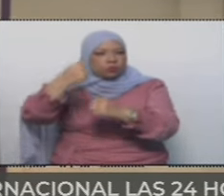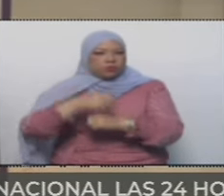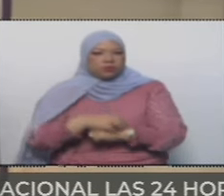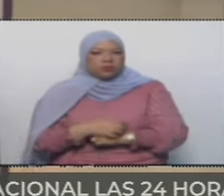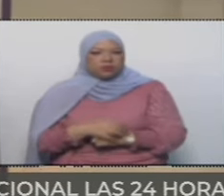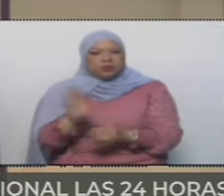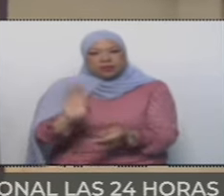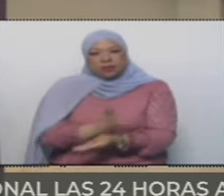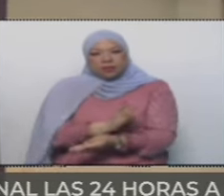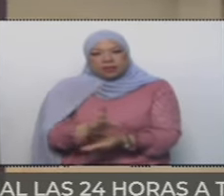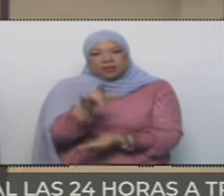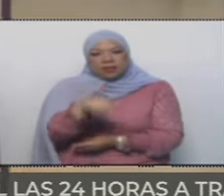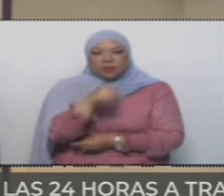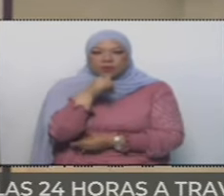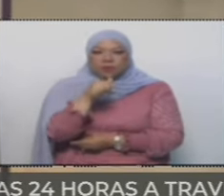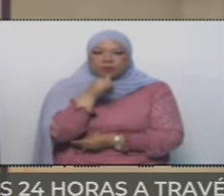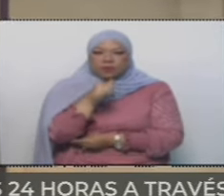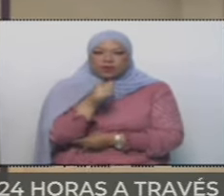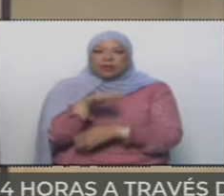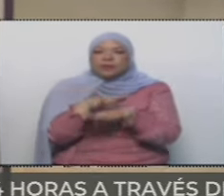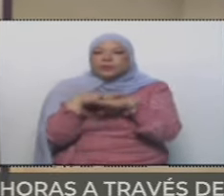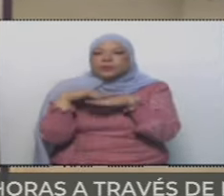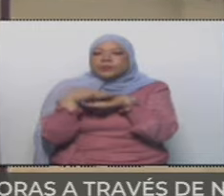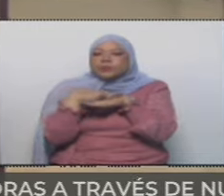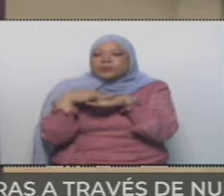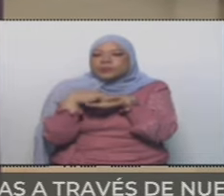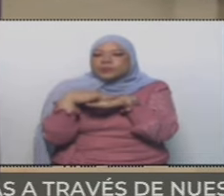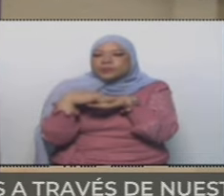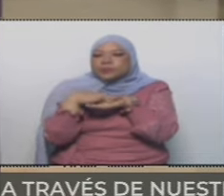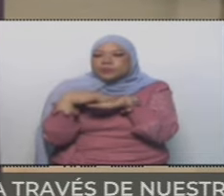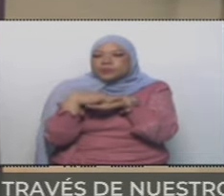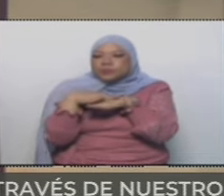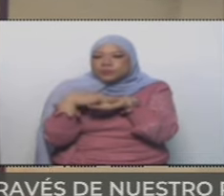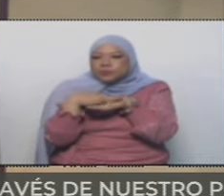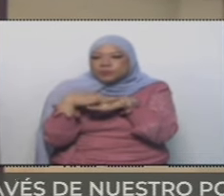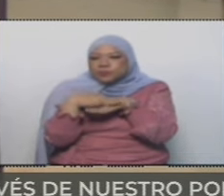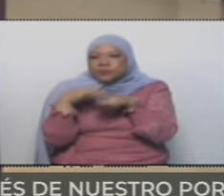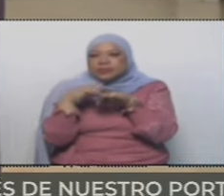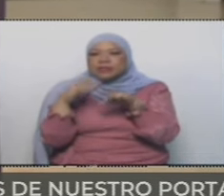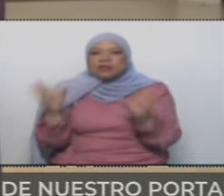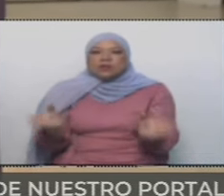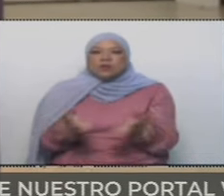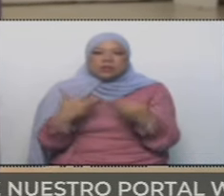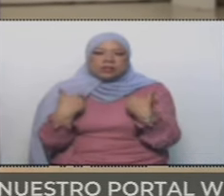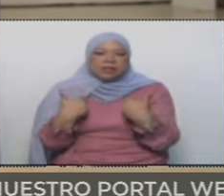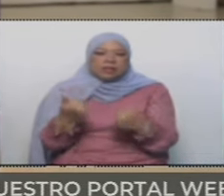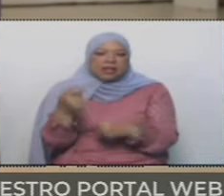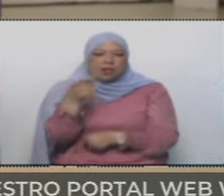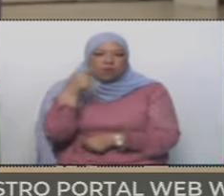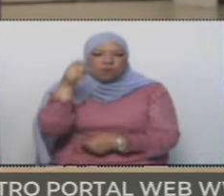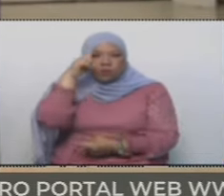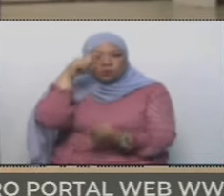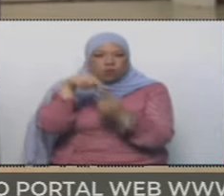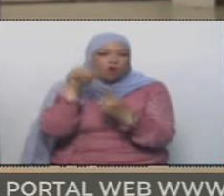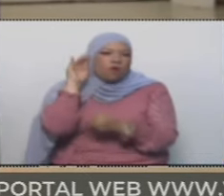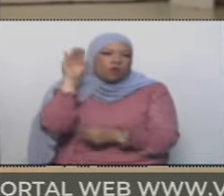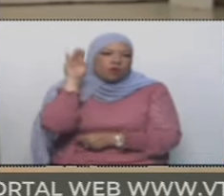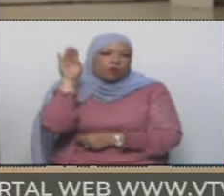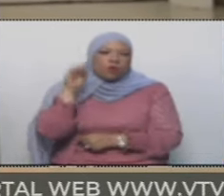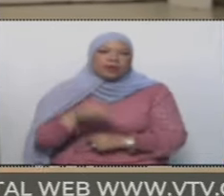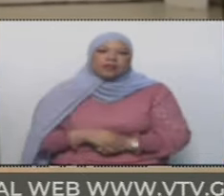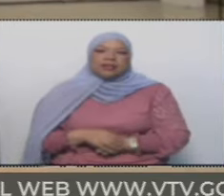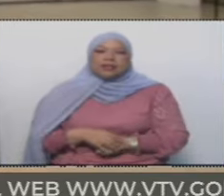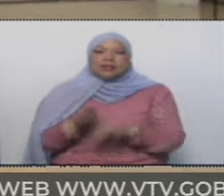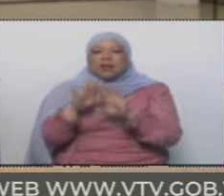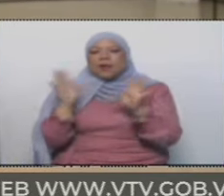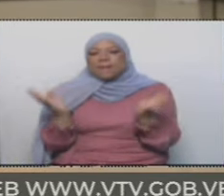le cantaremos también sana, que sana, culito de rana. Si no sana hoy, sanará mañana, porque el